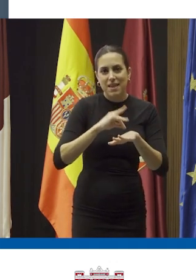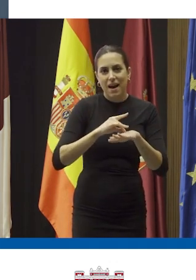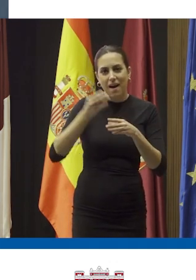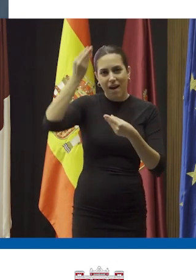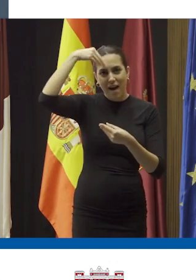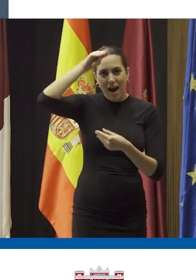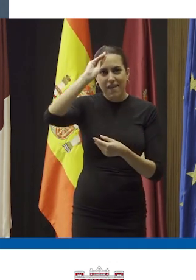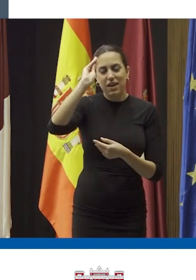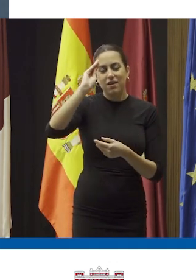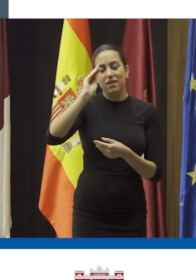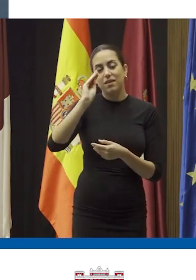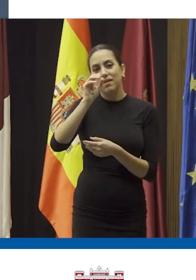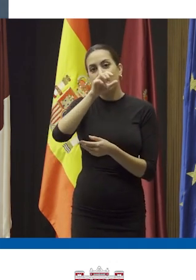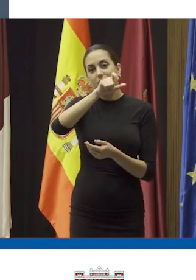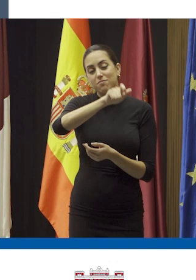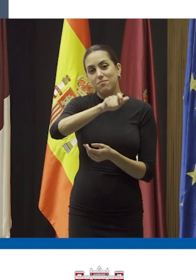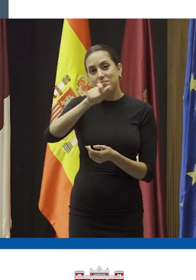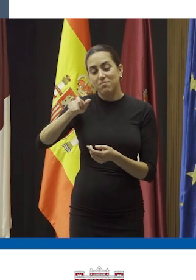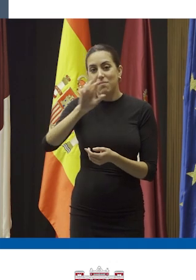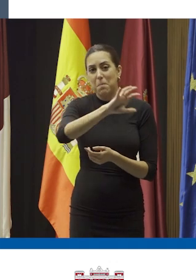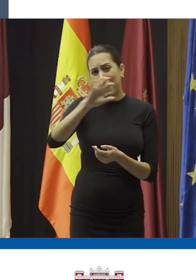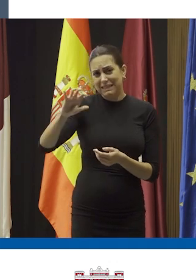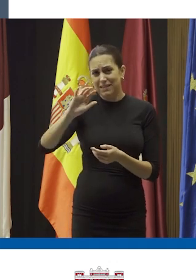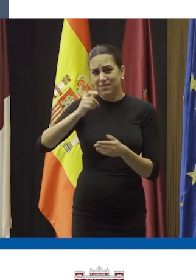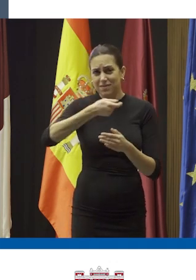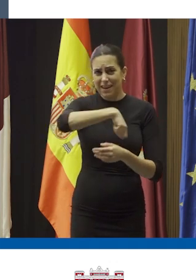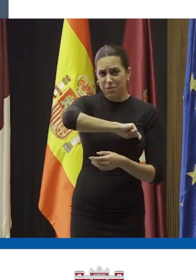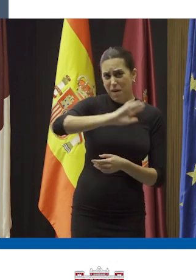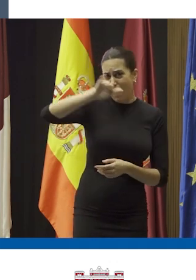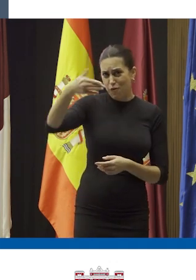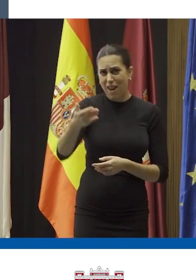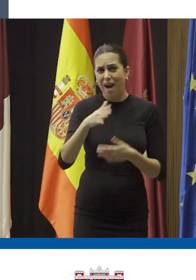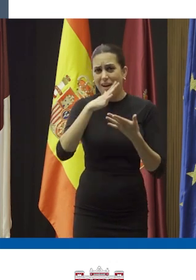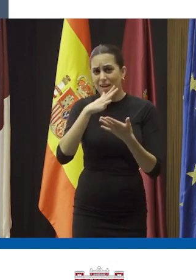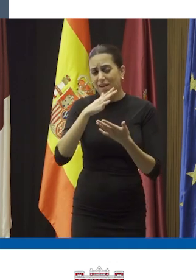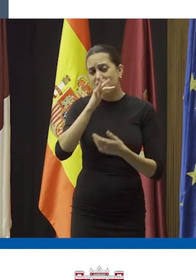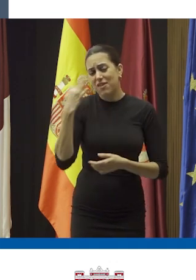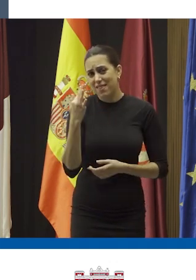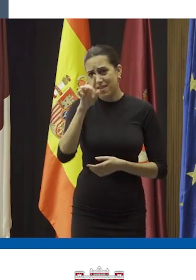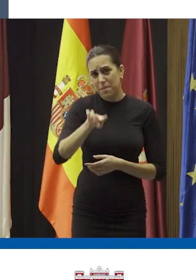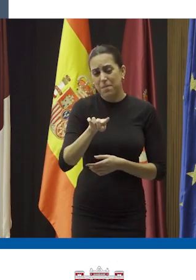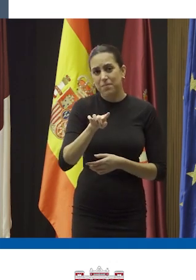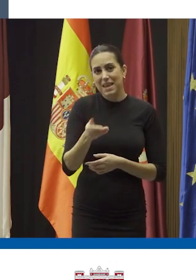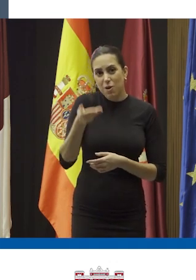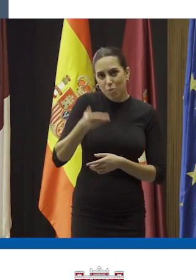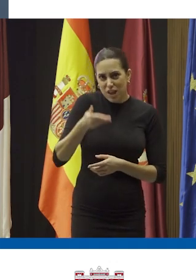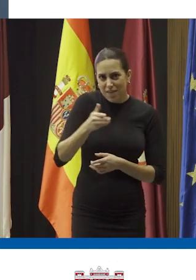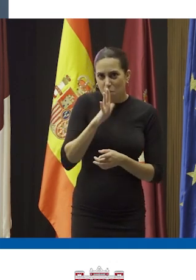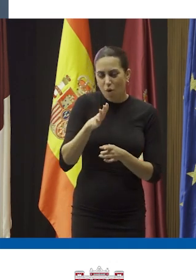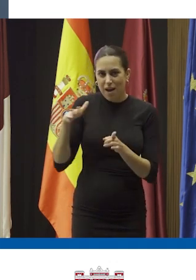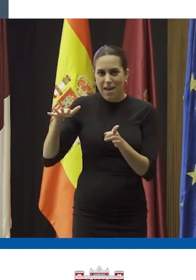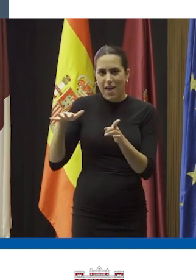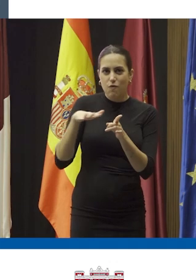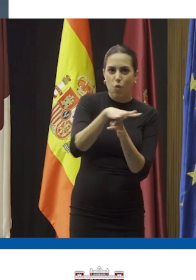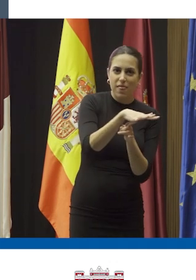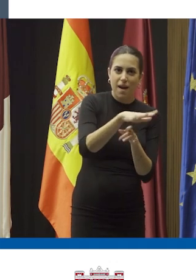España, y Francia también todavía, se considera poco la influencia importante de la medicina árabe.